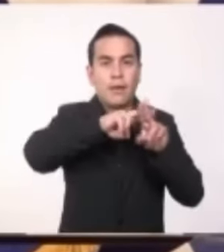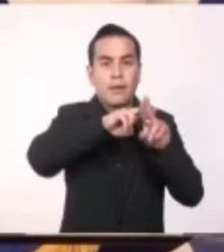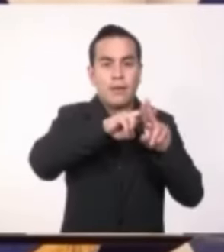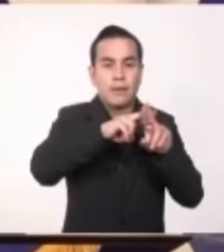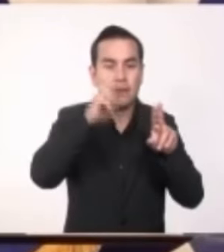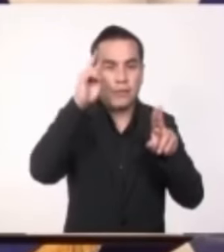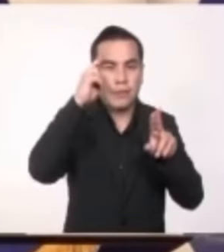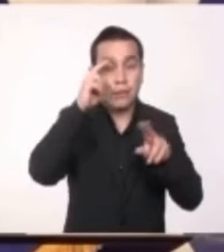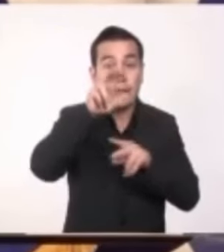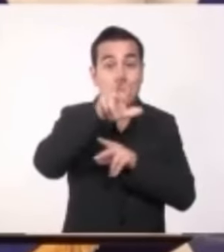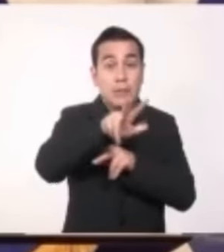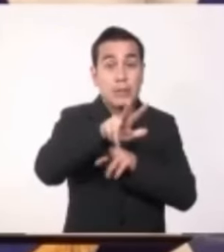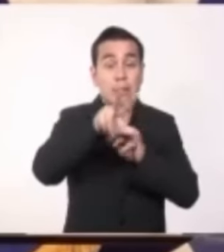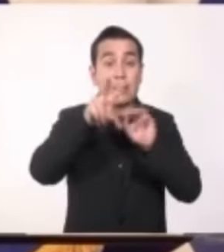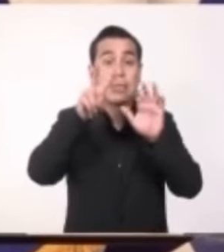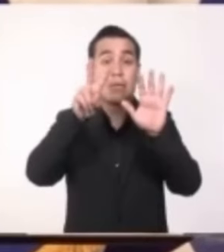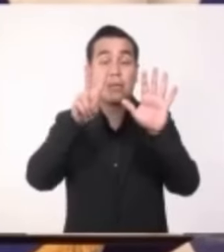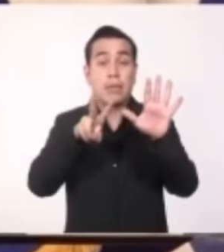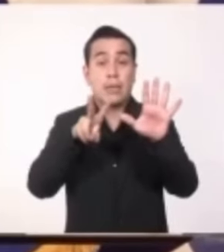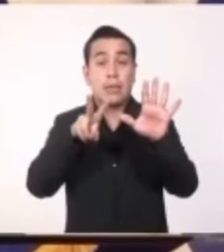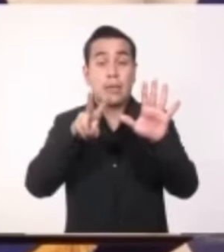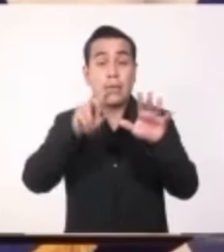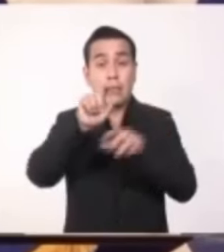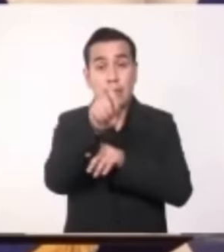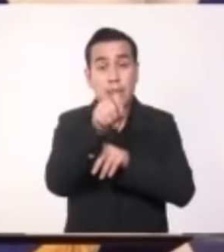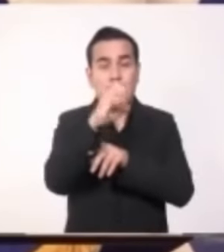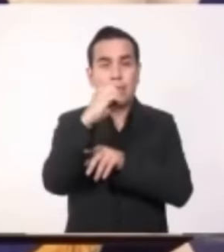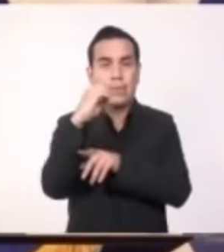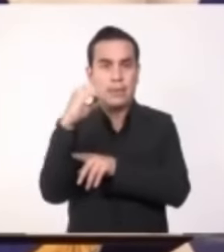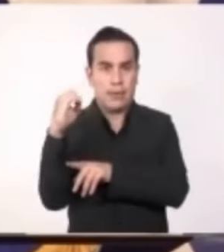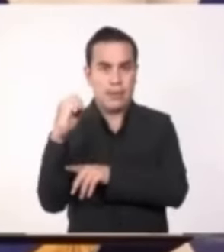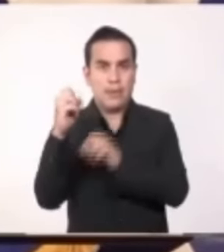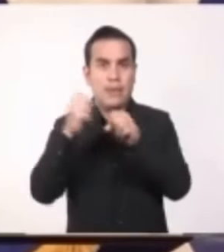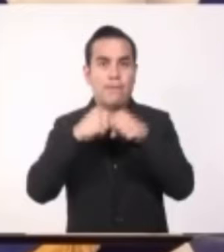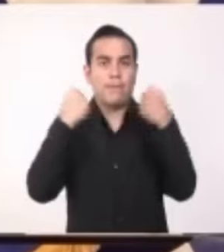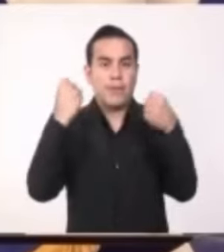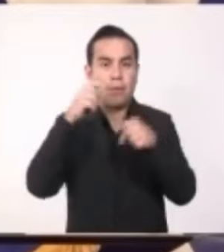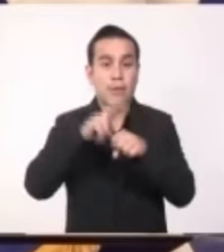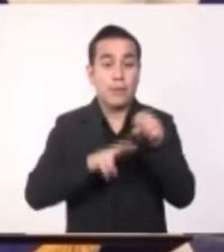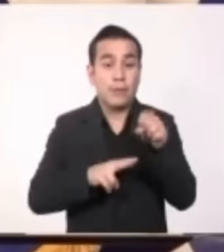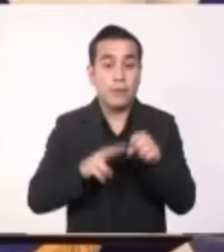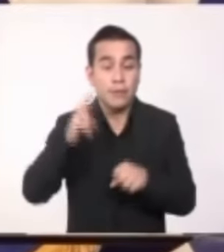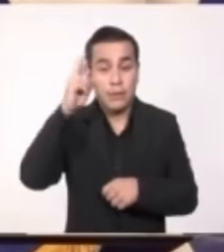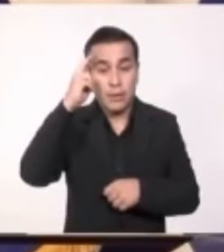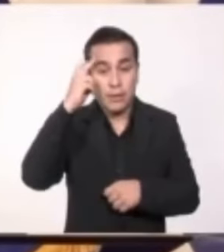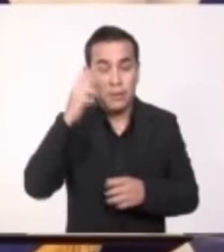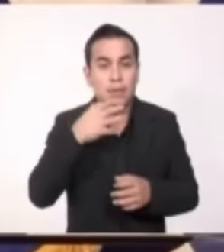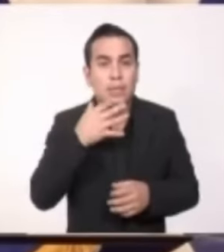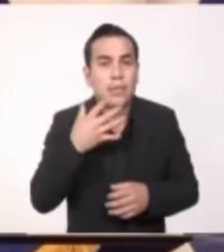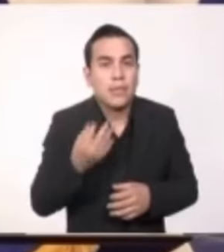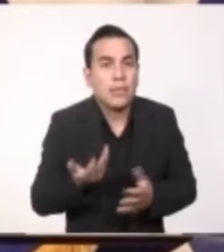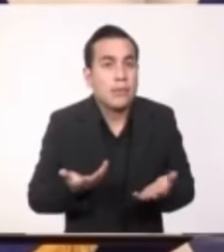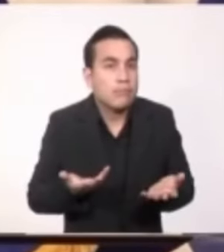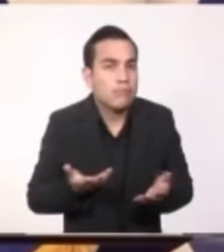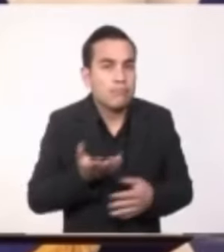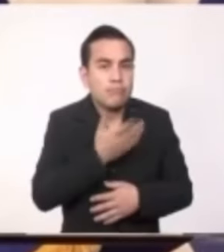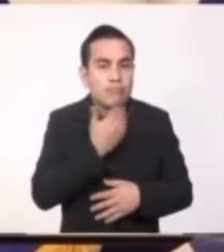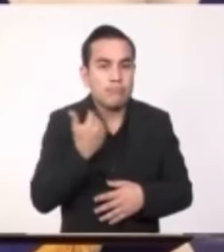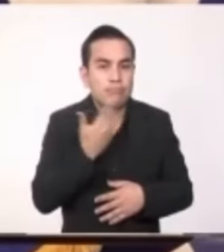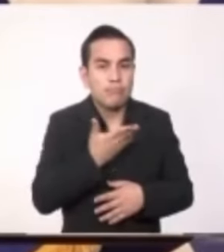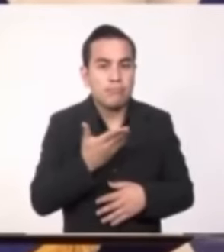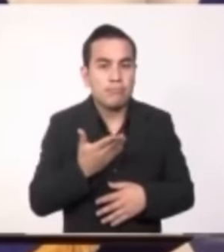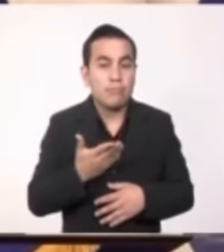partido que se robó 37 mil millones de dólares ahora están escandalizados porque la deuda externa son 20 mil millones ellos se robaron 37 mil